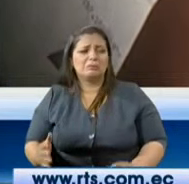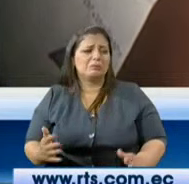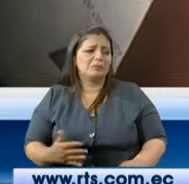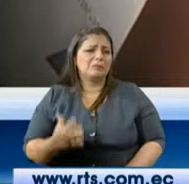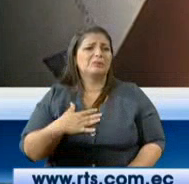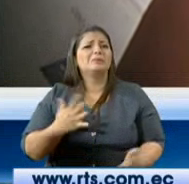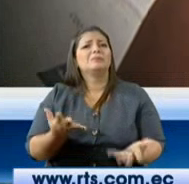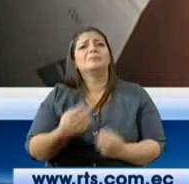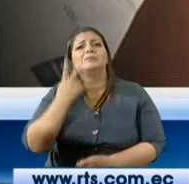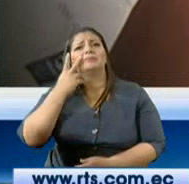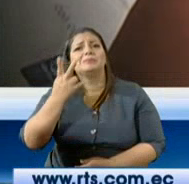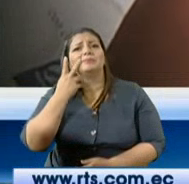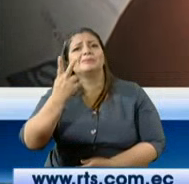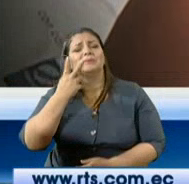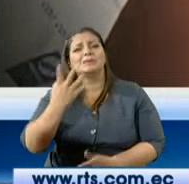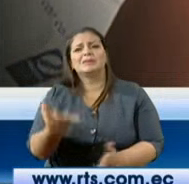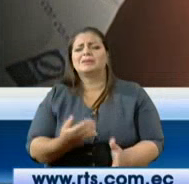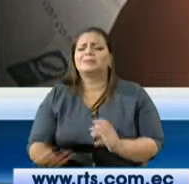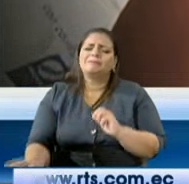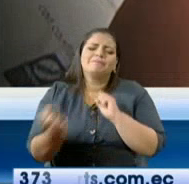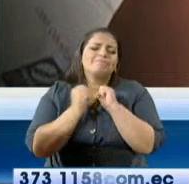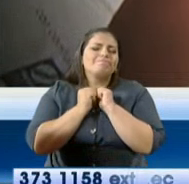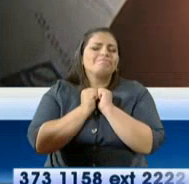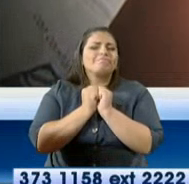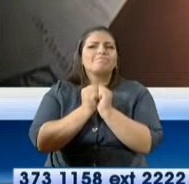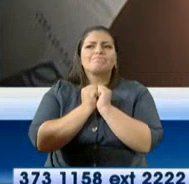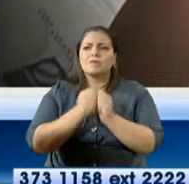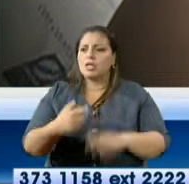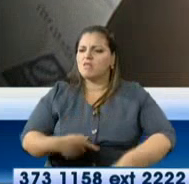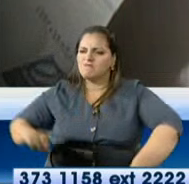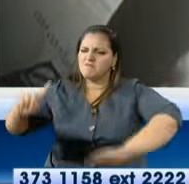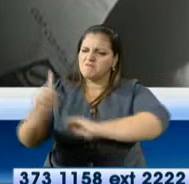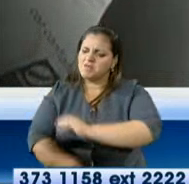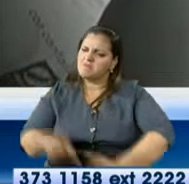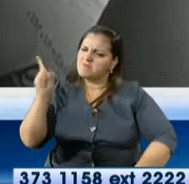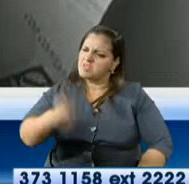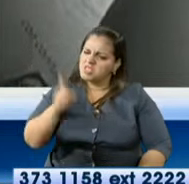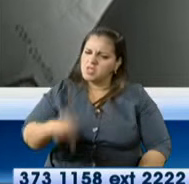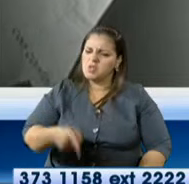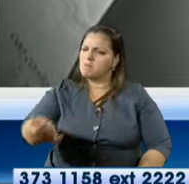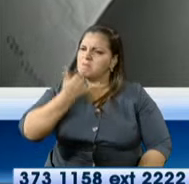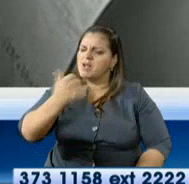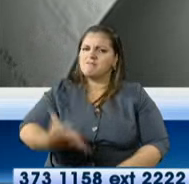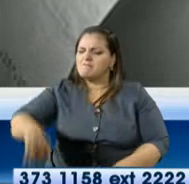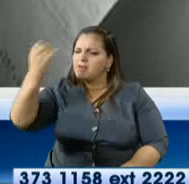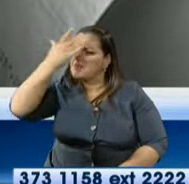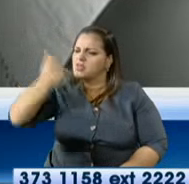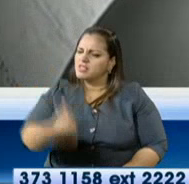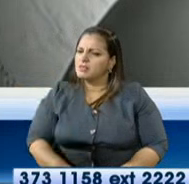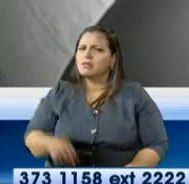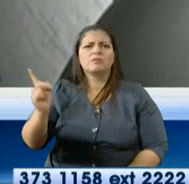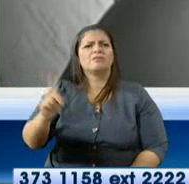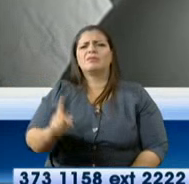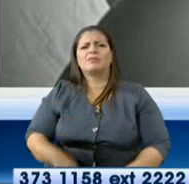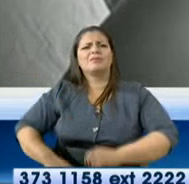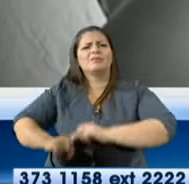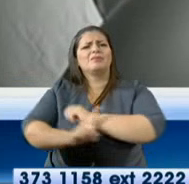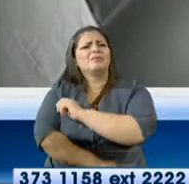casa. Quiero que esté conmigo, que yo no lo voy a castigar. Yo te voy a demostrar más amor del que